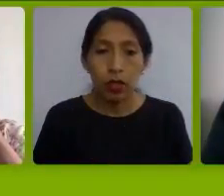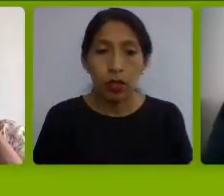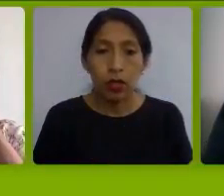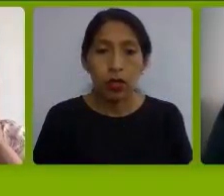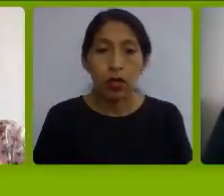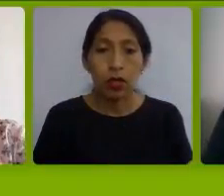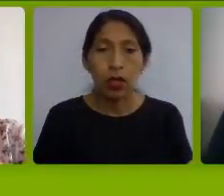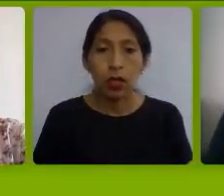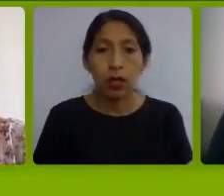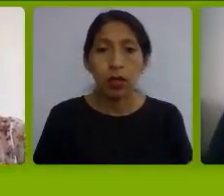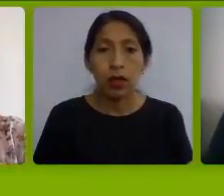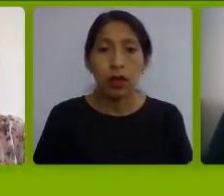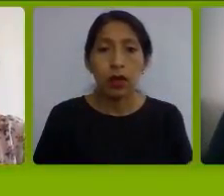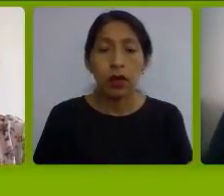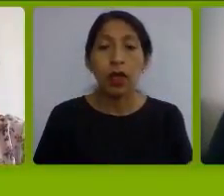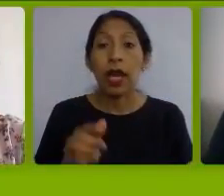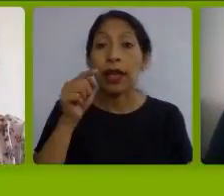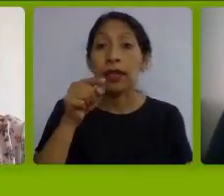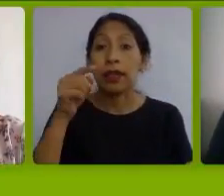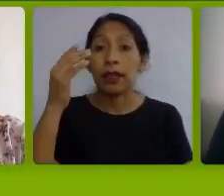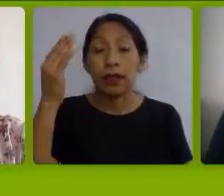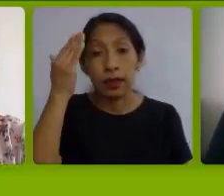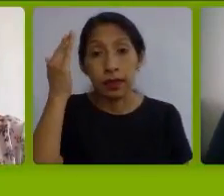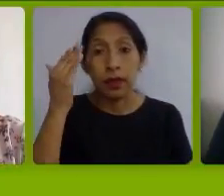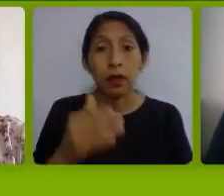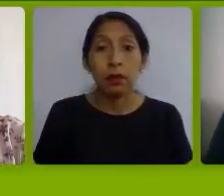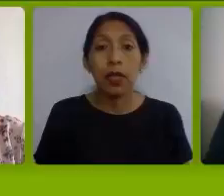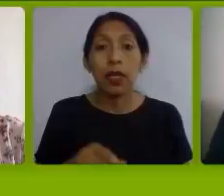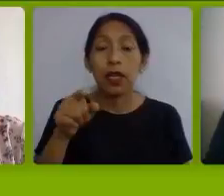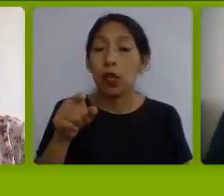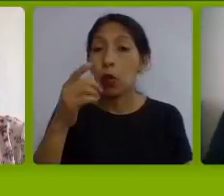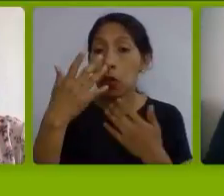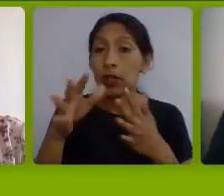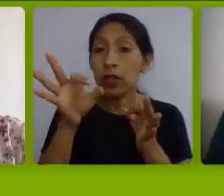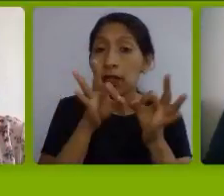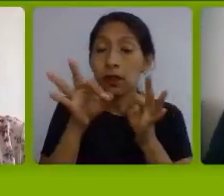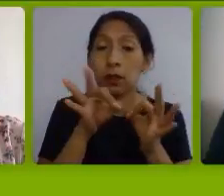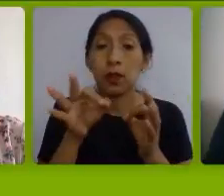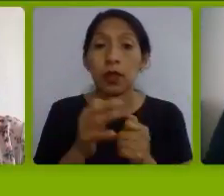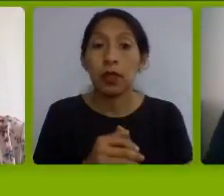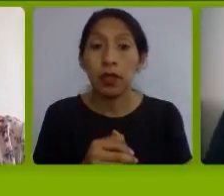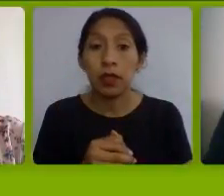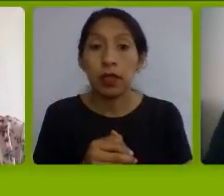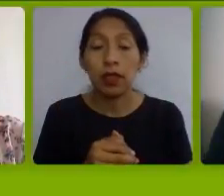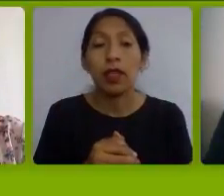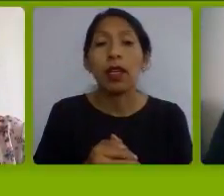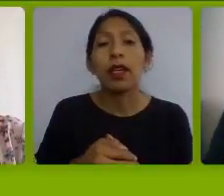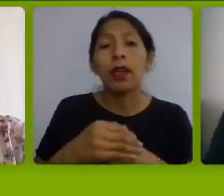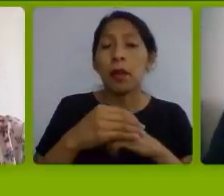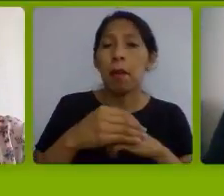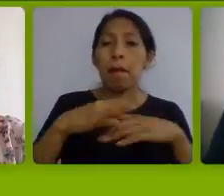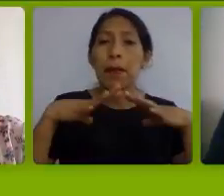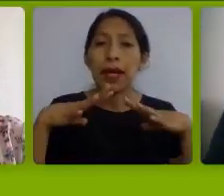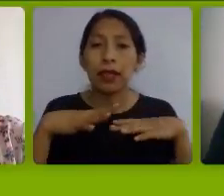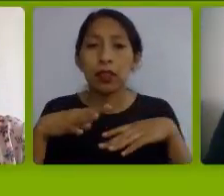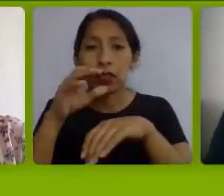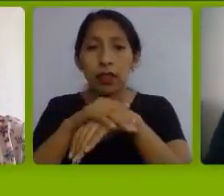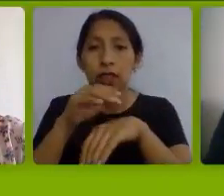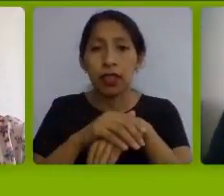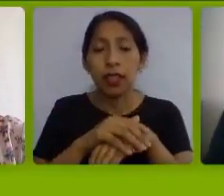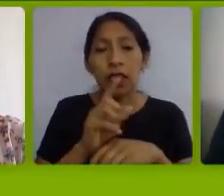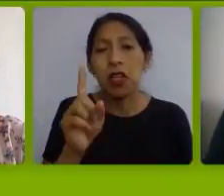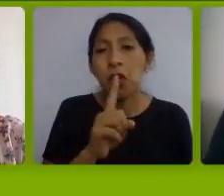bueno, hay que tomar en cuenta que, como se ha mencionado, el vacacionista inglés tiene mucho desconocimiento de